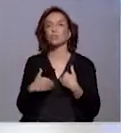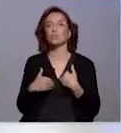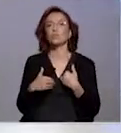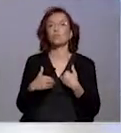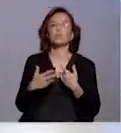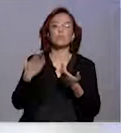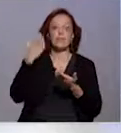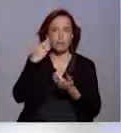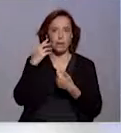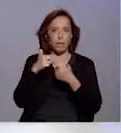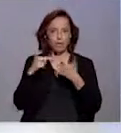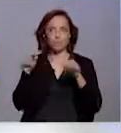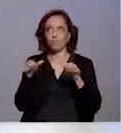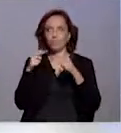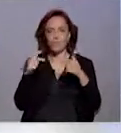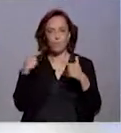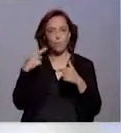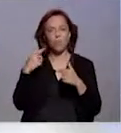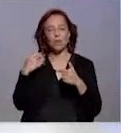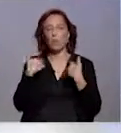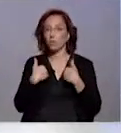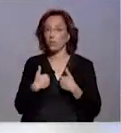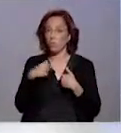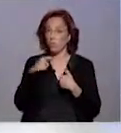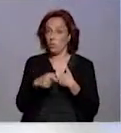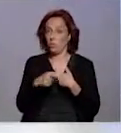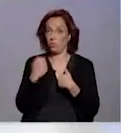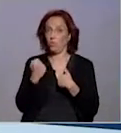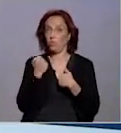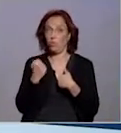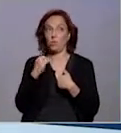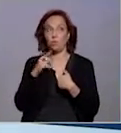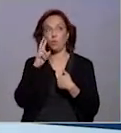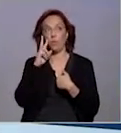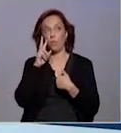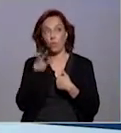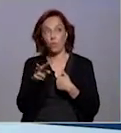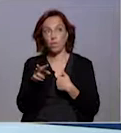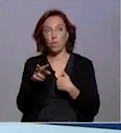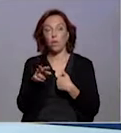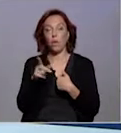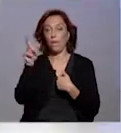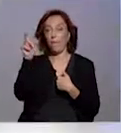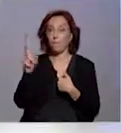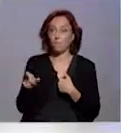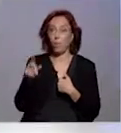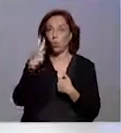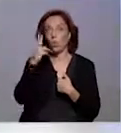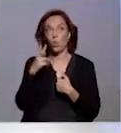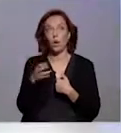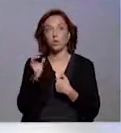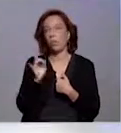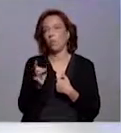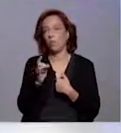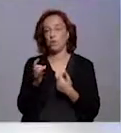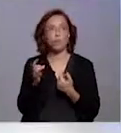y habilidades pero esa actitud a veces hace la diferencia entonces si alguien ve que hay una algún uruguayo y no hay